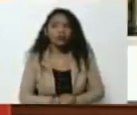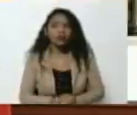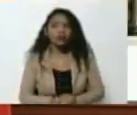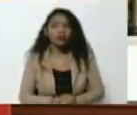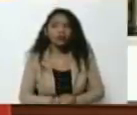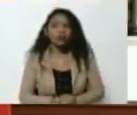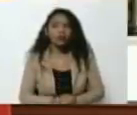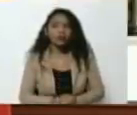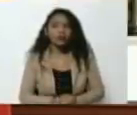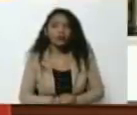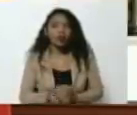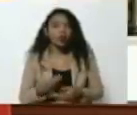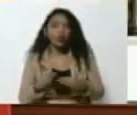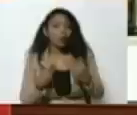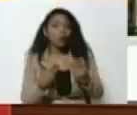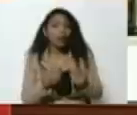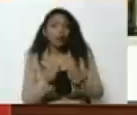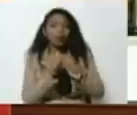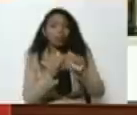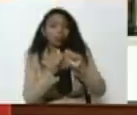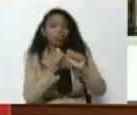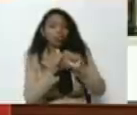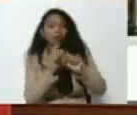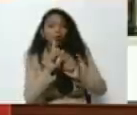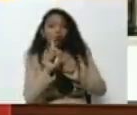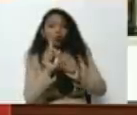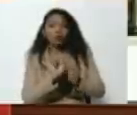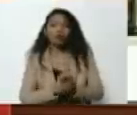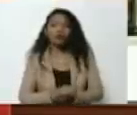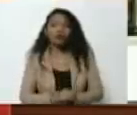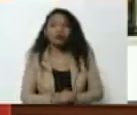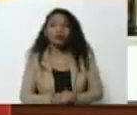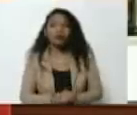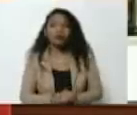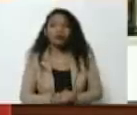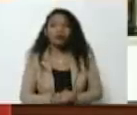No me le dais guarapita, porque él no puede beber guarapita.